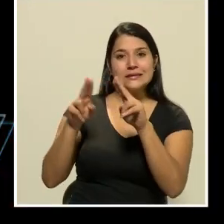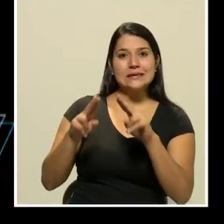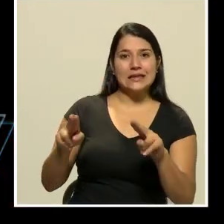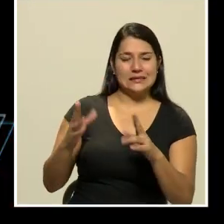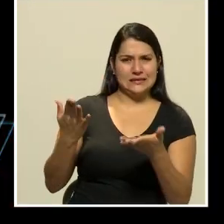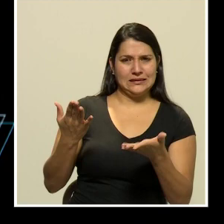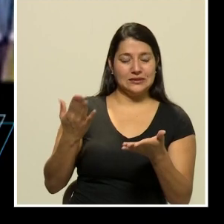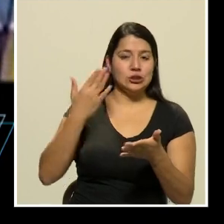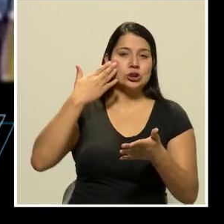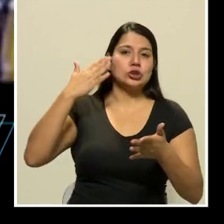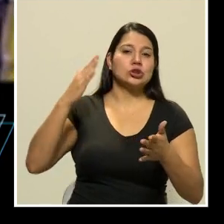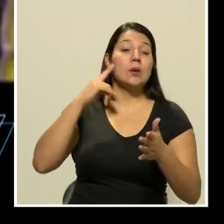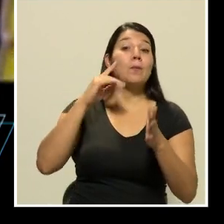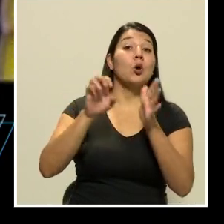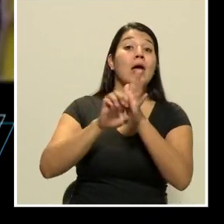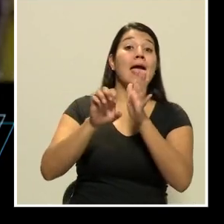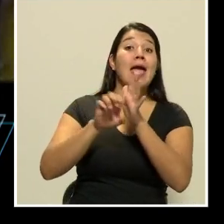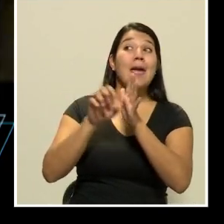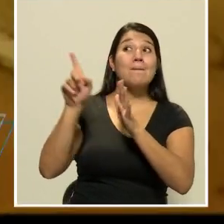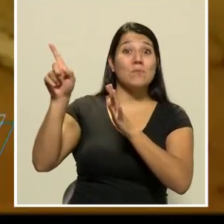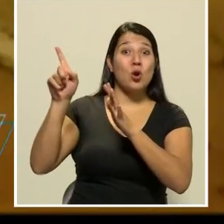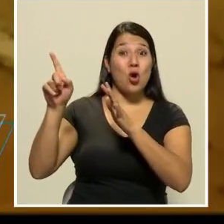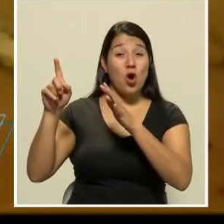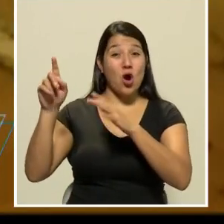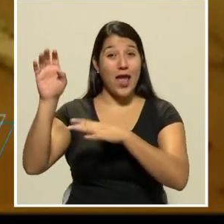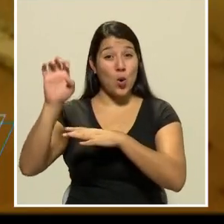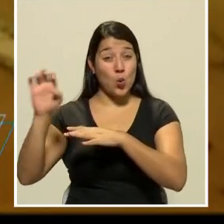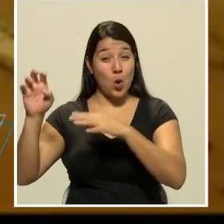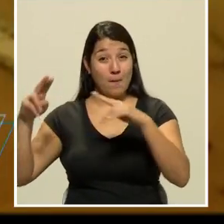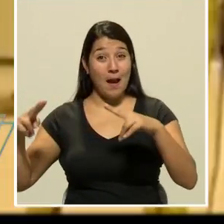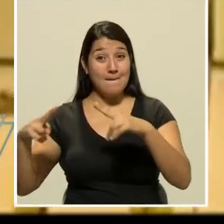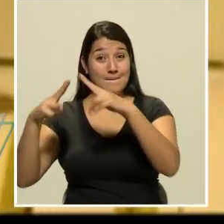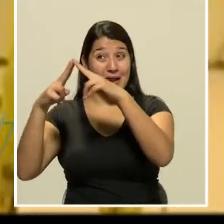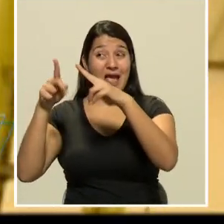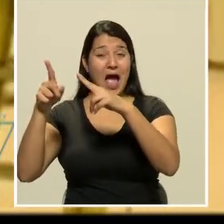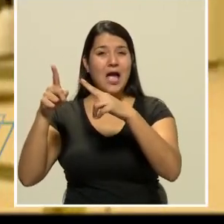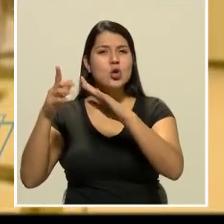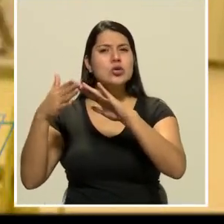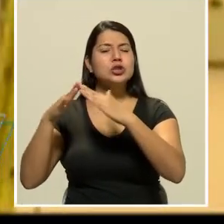ejemplo, en París, ¿verdad?, que es una ciudad cara,